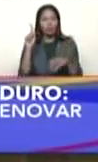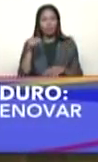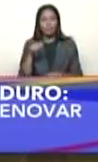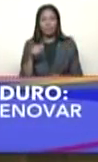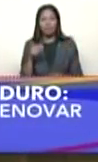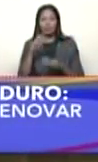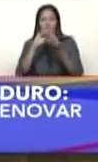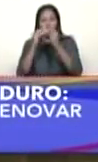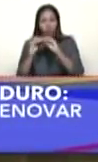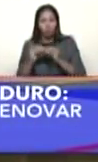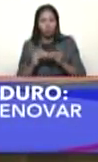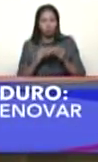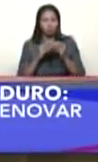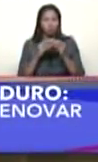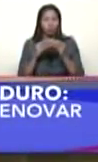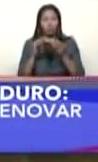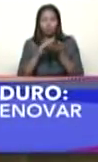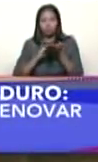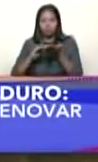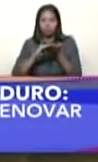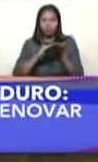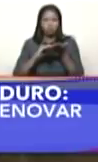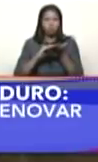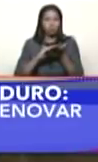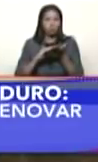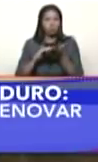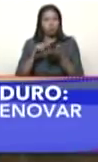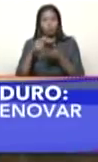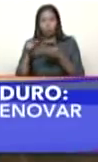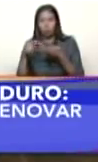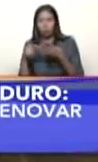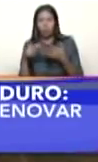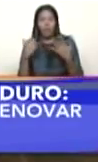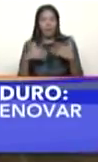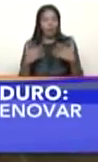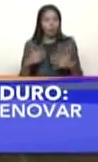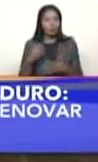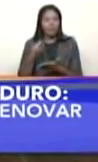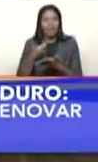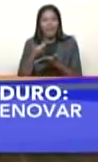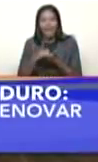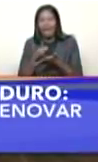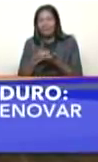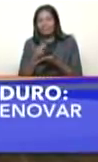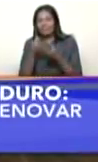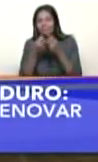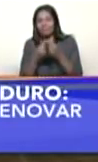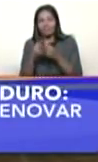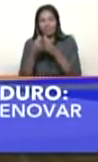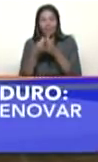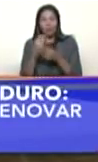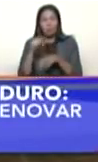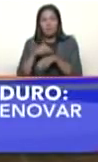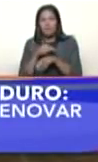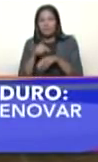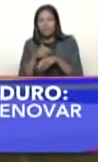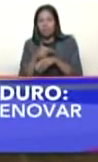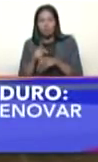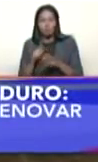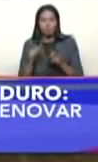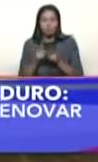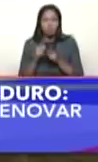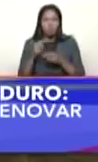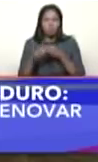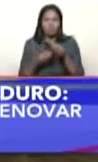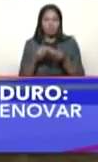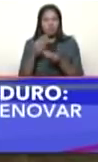las soluciones, las acciones, el dinero y el tiempo estimado para